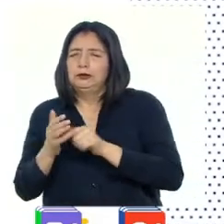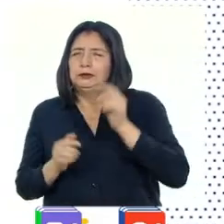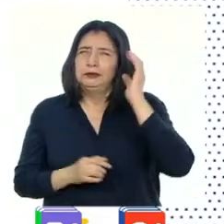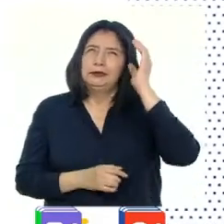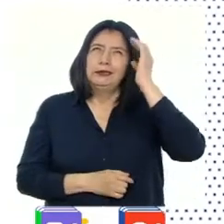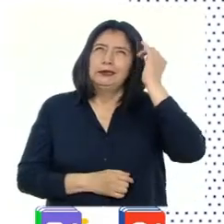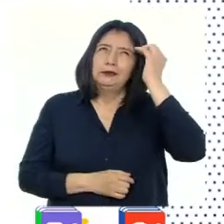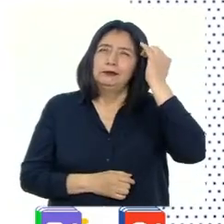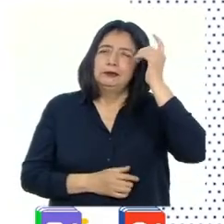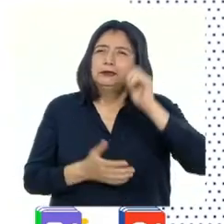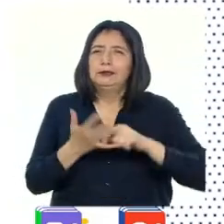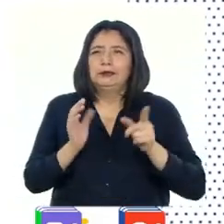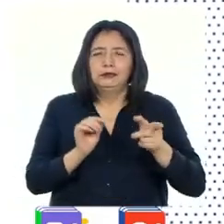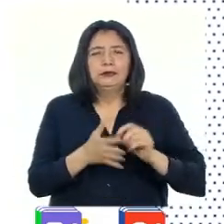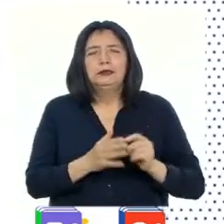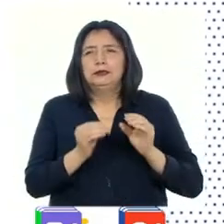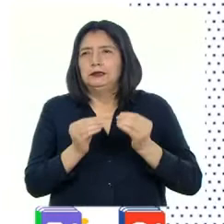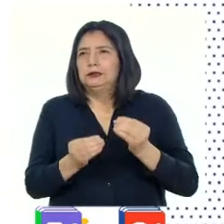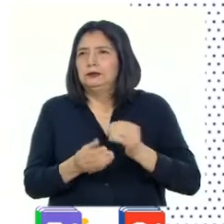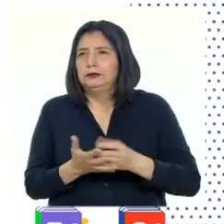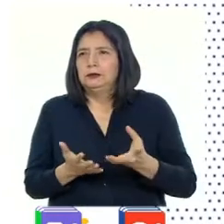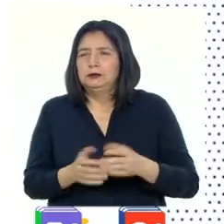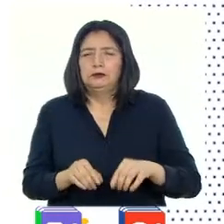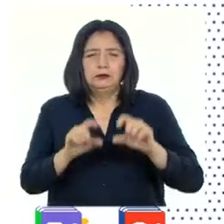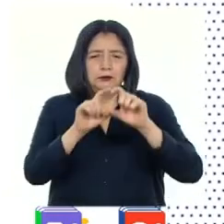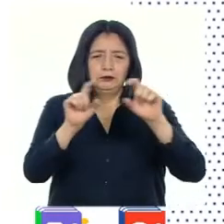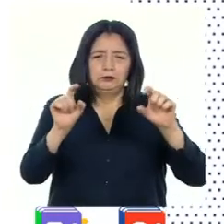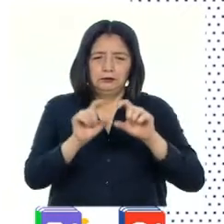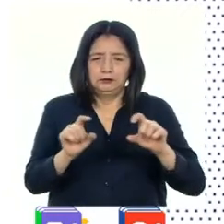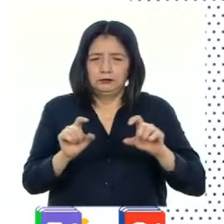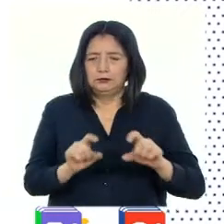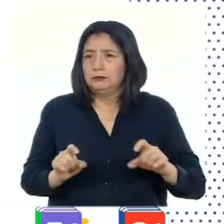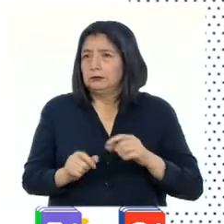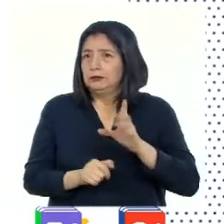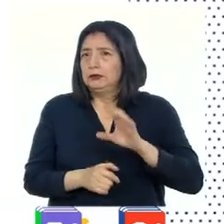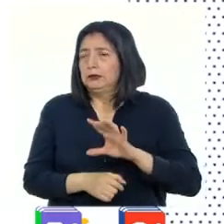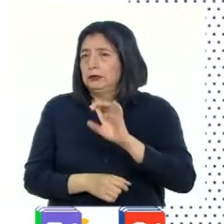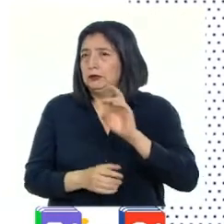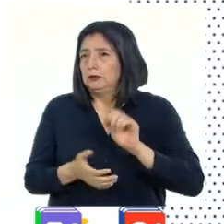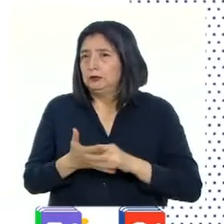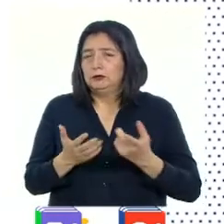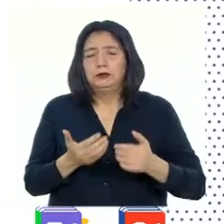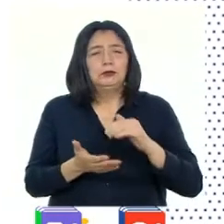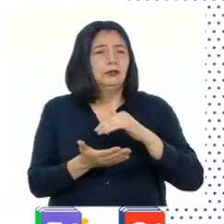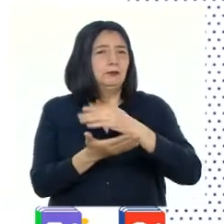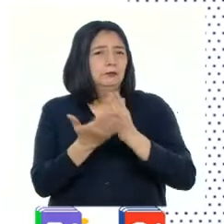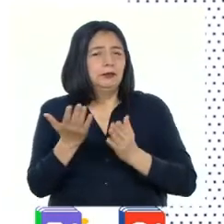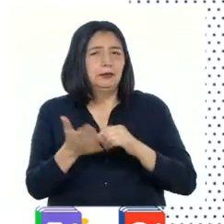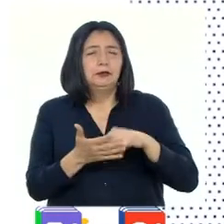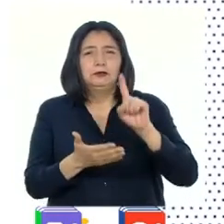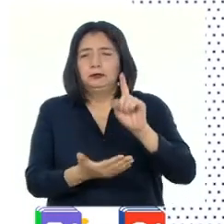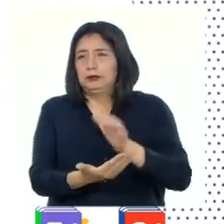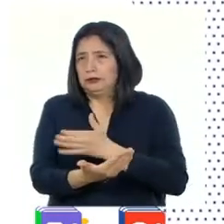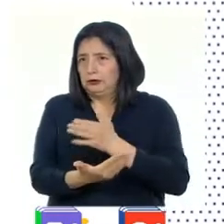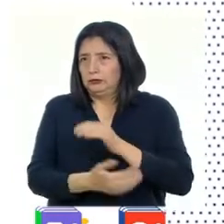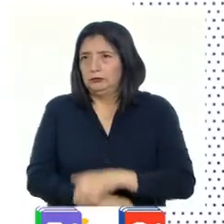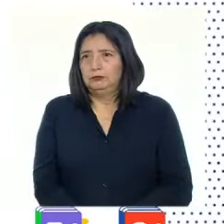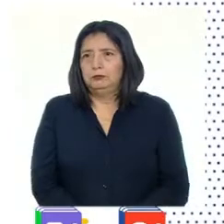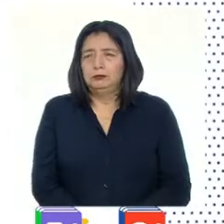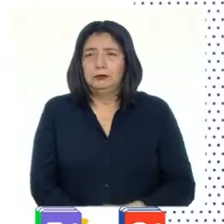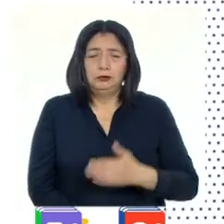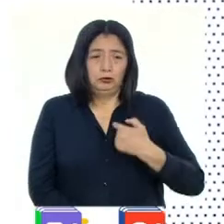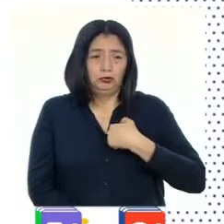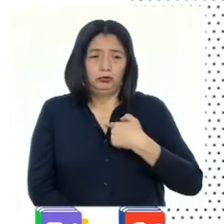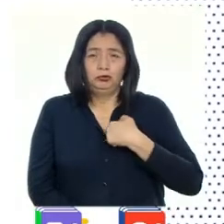que has creado y canalizarlos entre estrofas y coro, que forman parte de la estructura de una canción. En